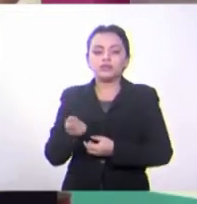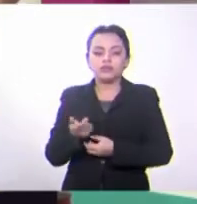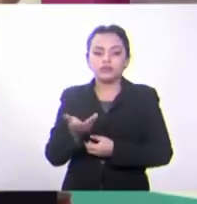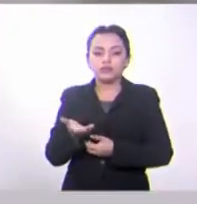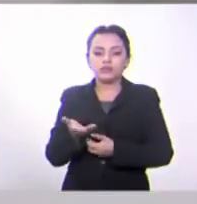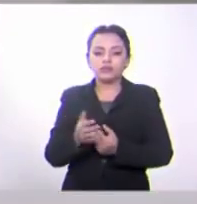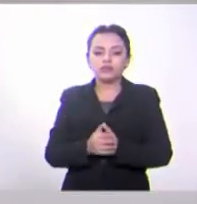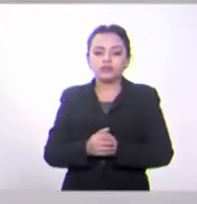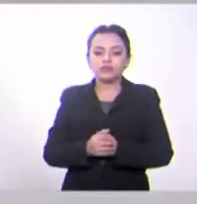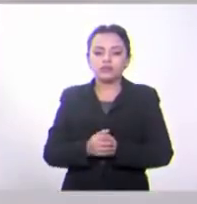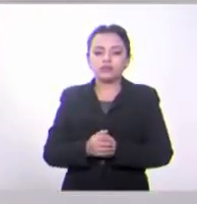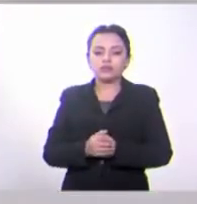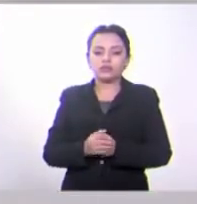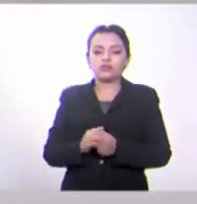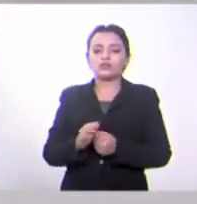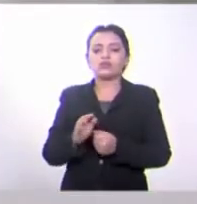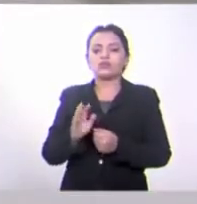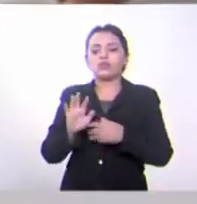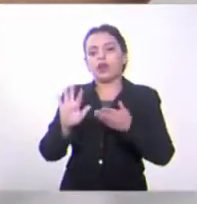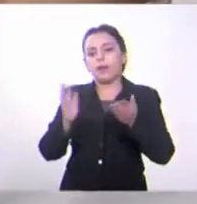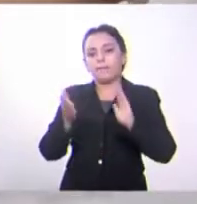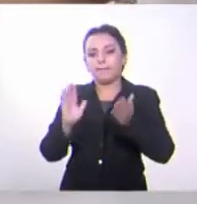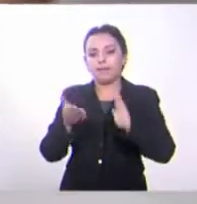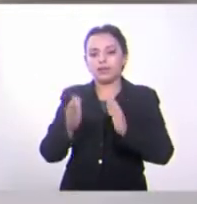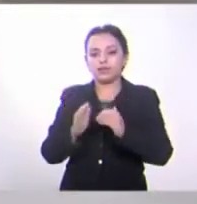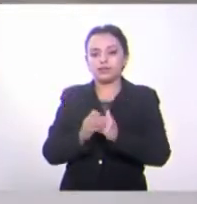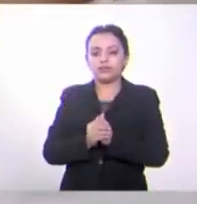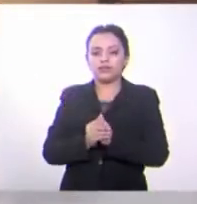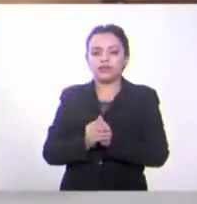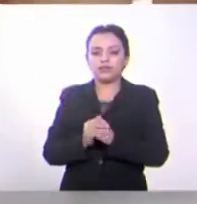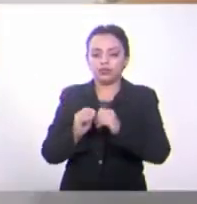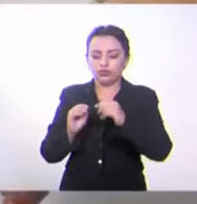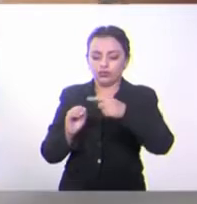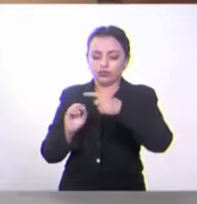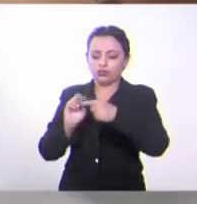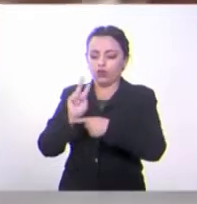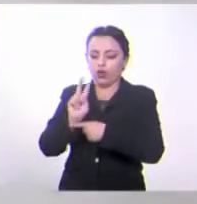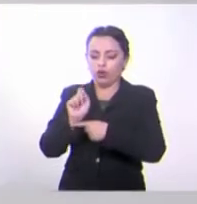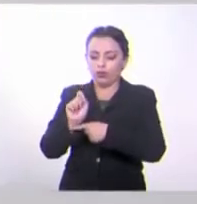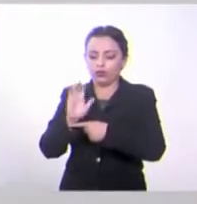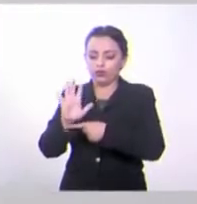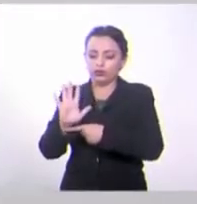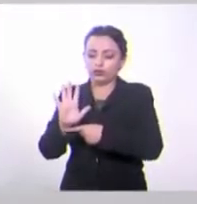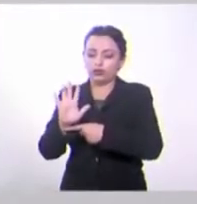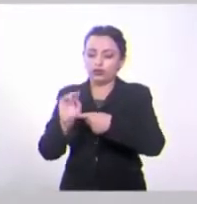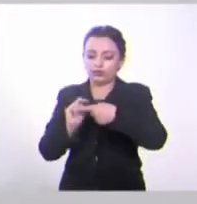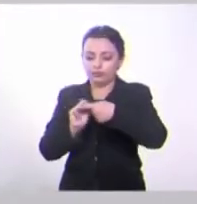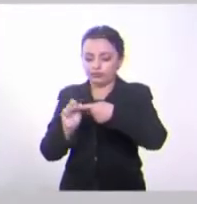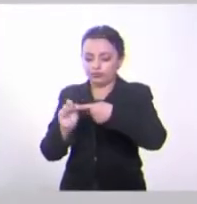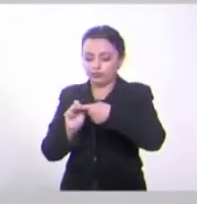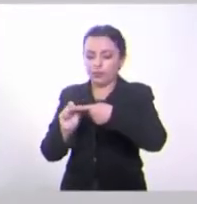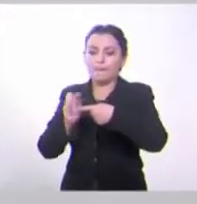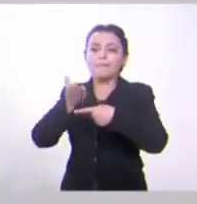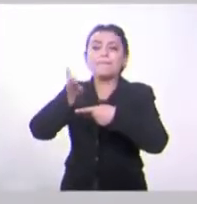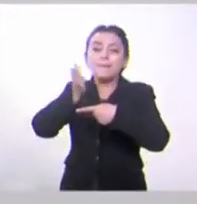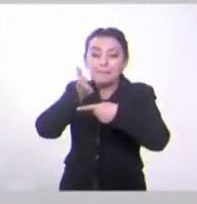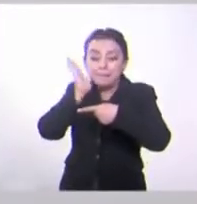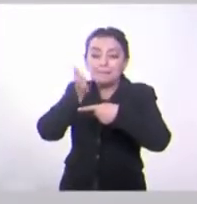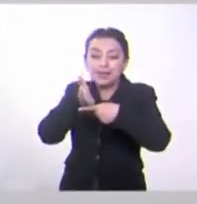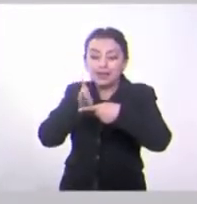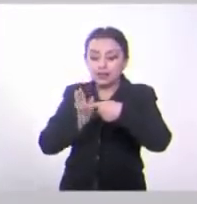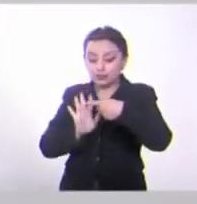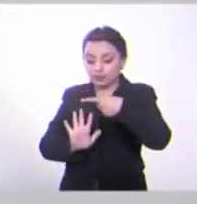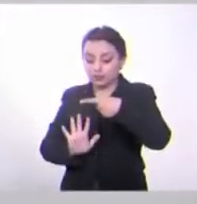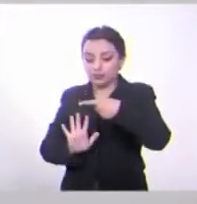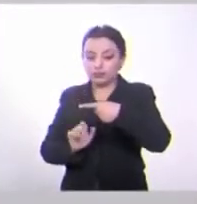tener 2.50 de dólar y 2 de estos me forman 5. Así que ¿cuánto es eso entonces?